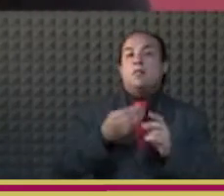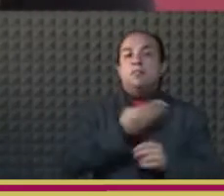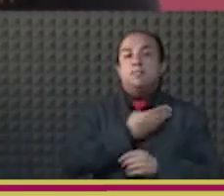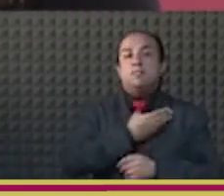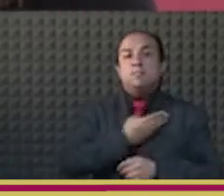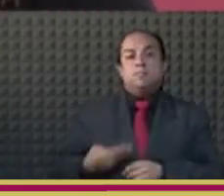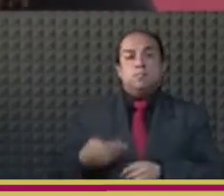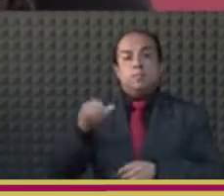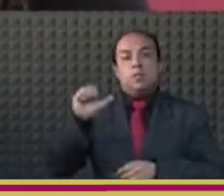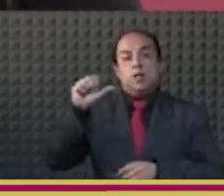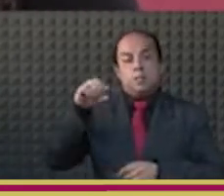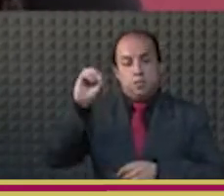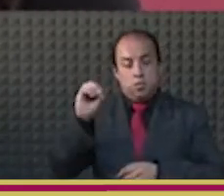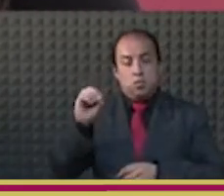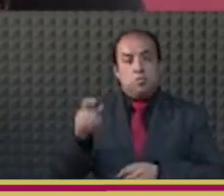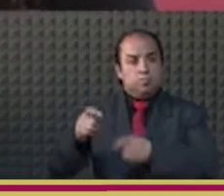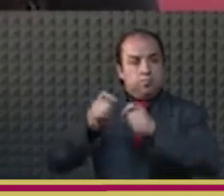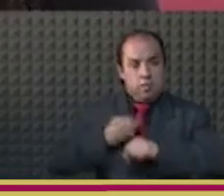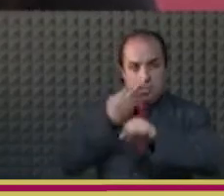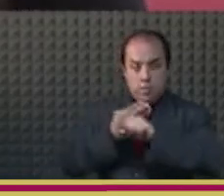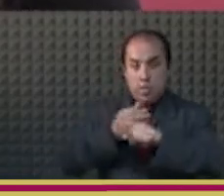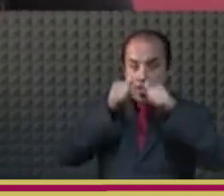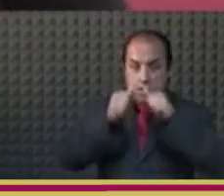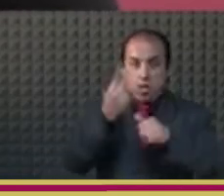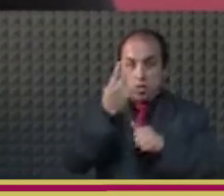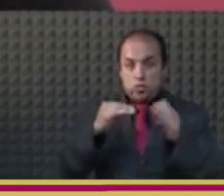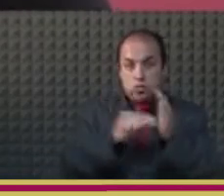Obrador nos dio la tarea de atender a